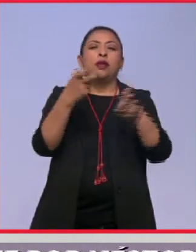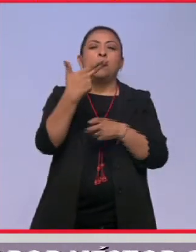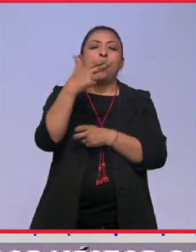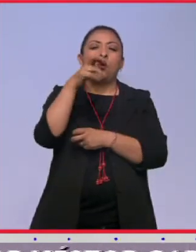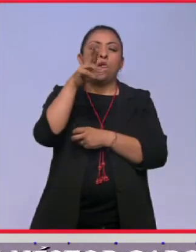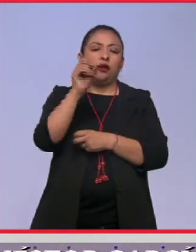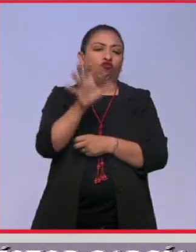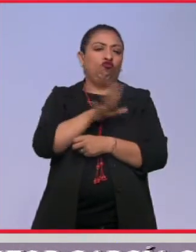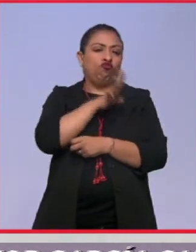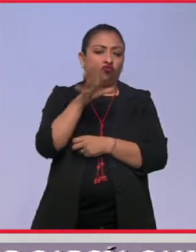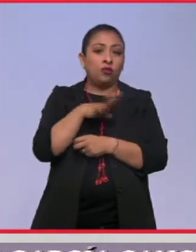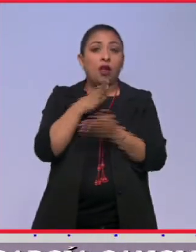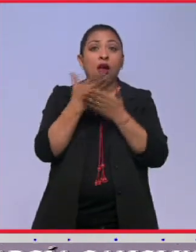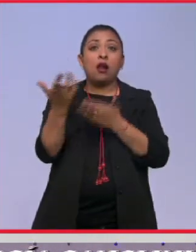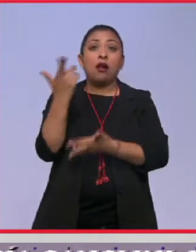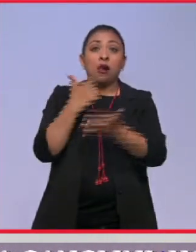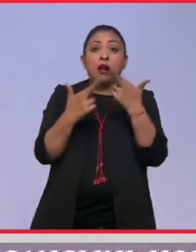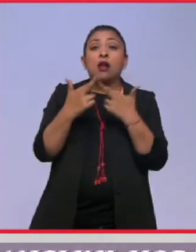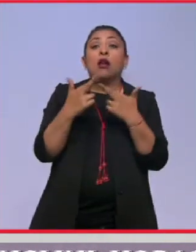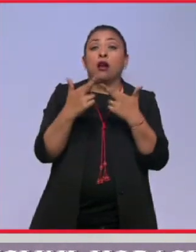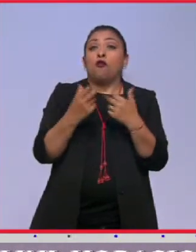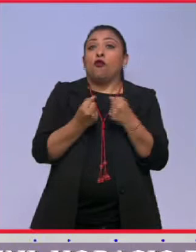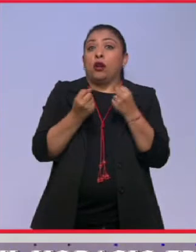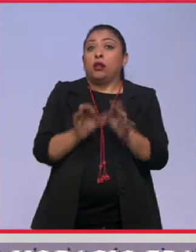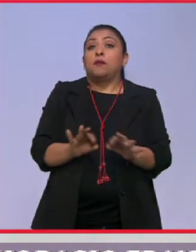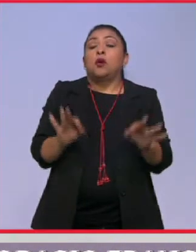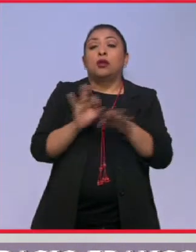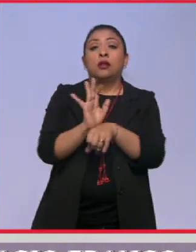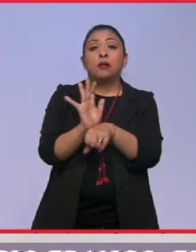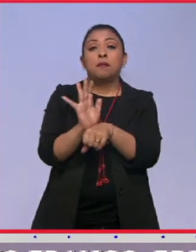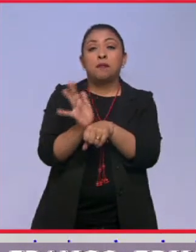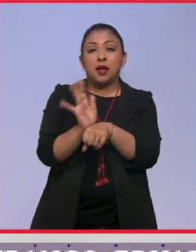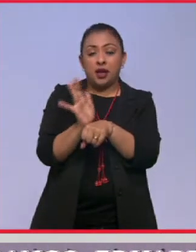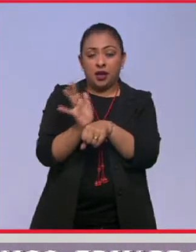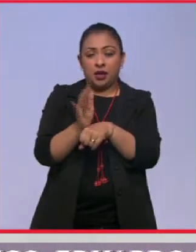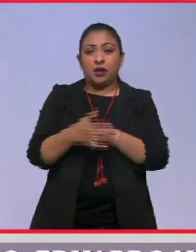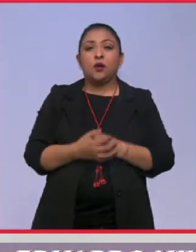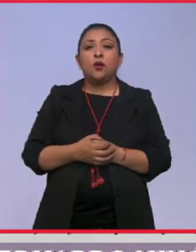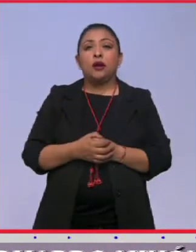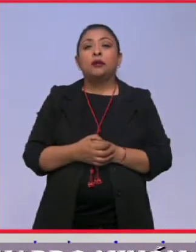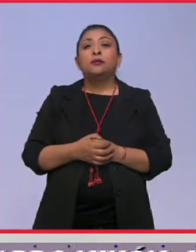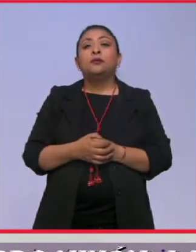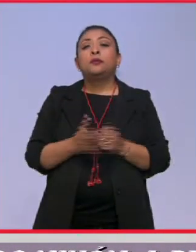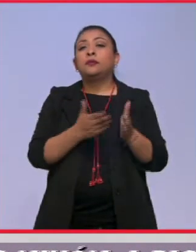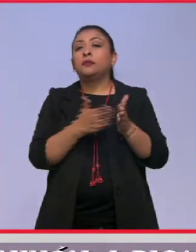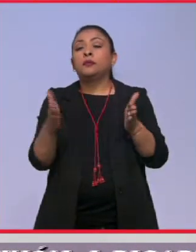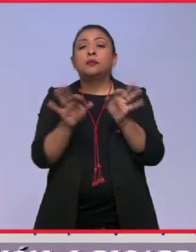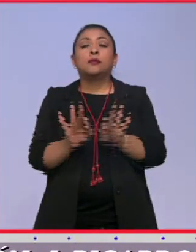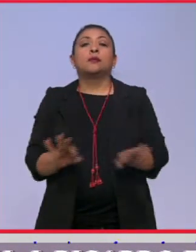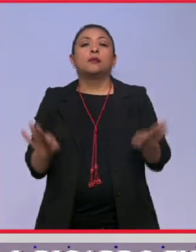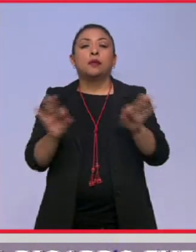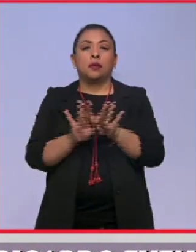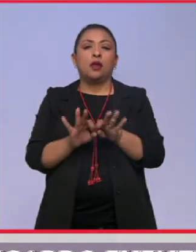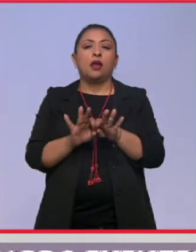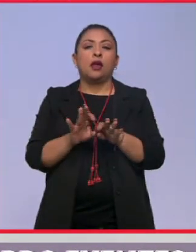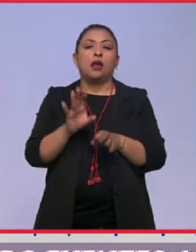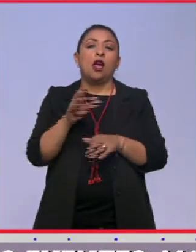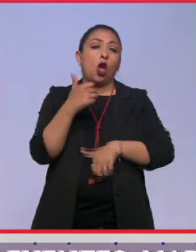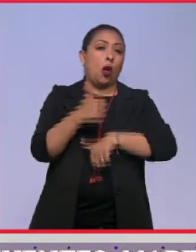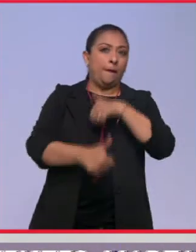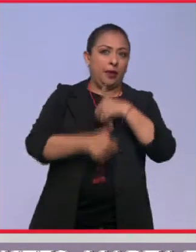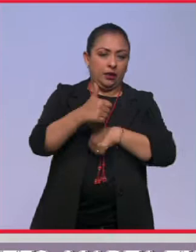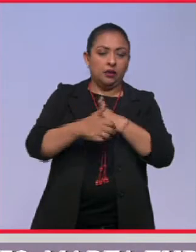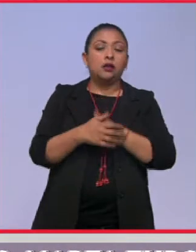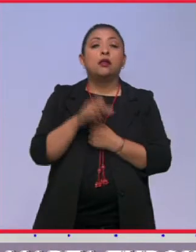ahora vuelve pisando fuerte en esta película con la sección más importante en competición.